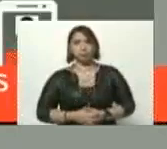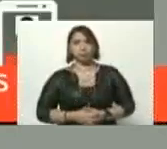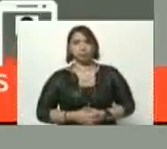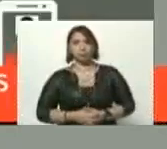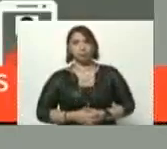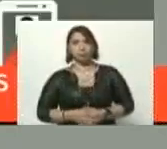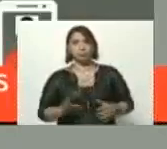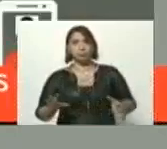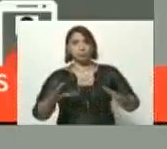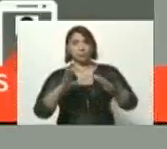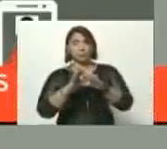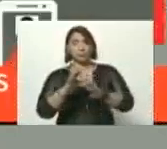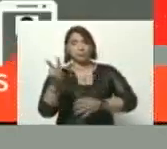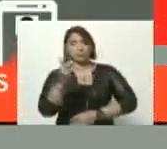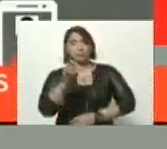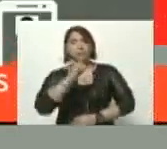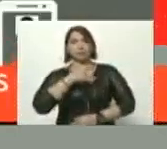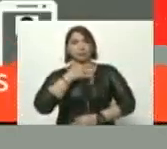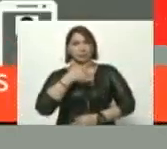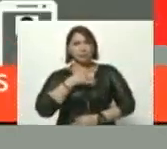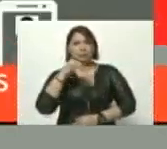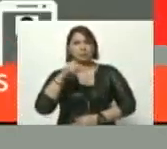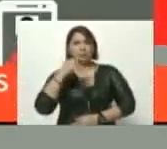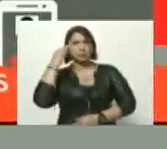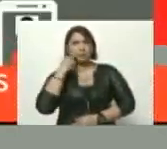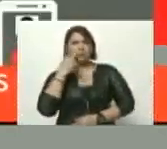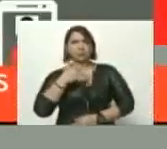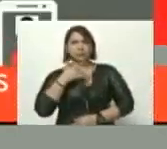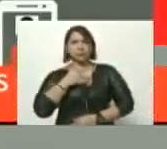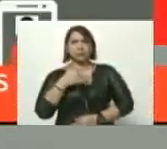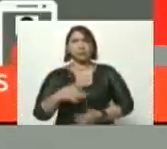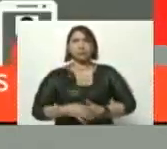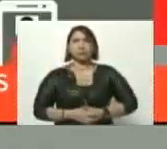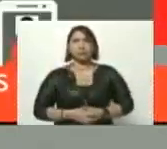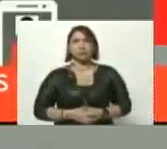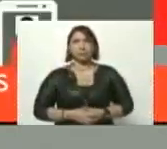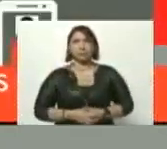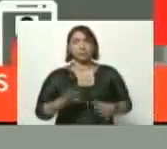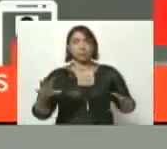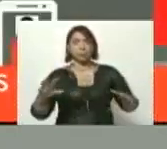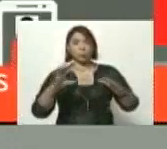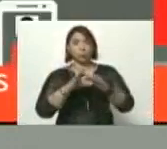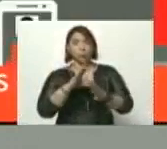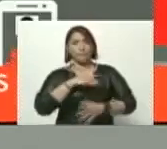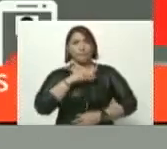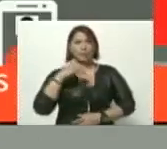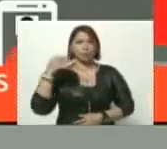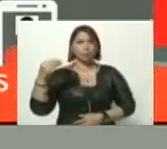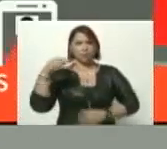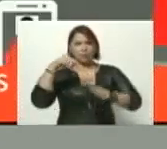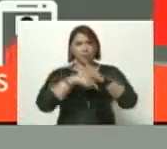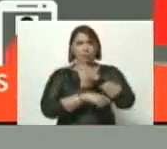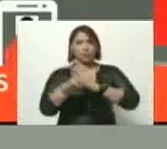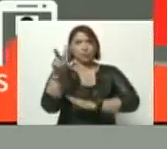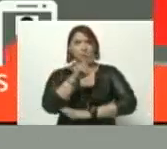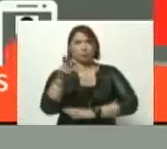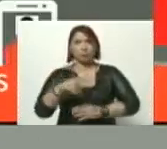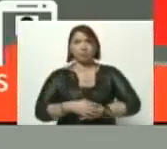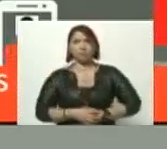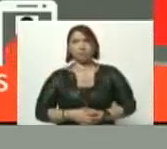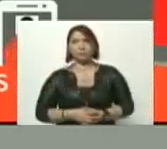del venezolanismo, la unión del bolivarianismo, la unión de la espiritualidad profunda de Venezuela.